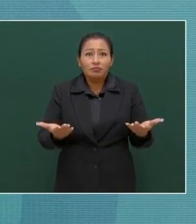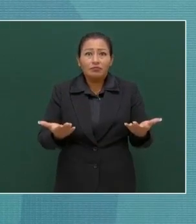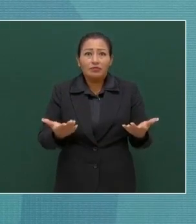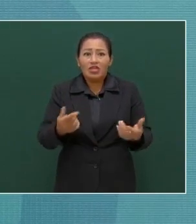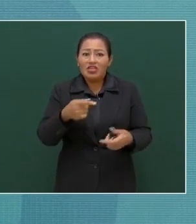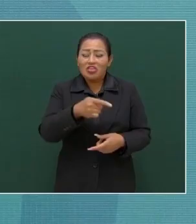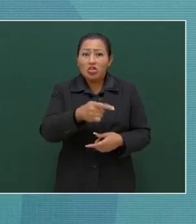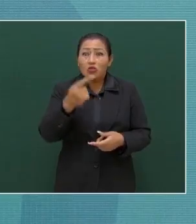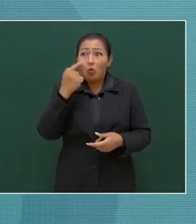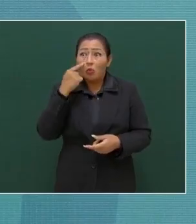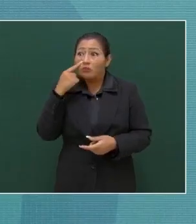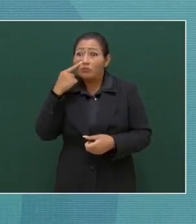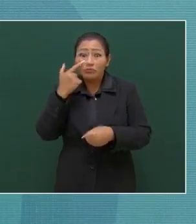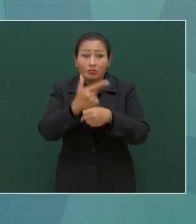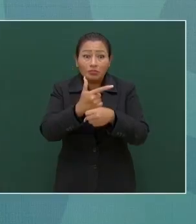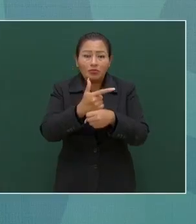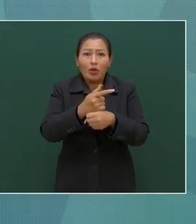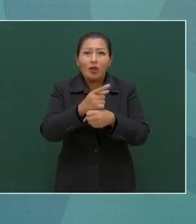Y eso no lo vieron.